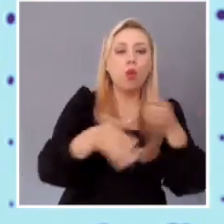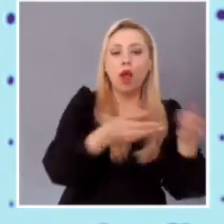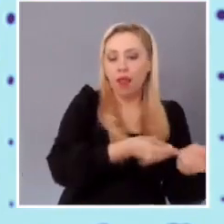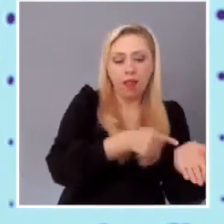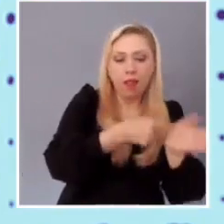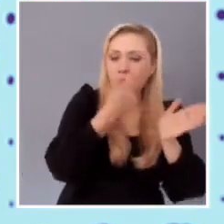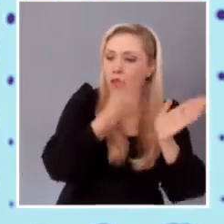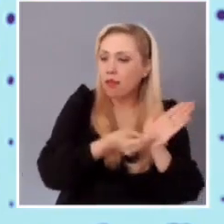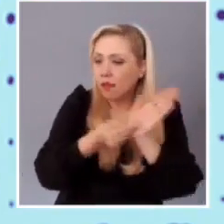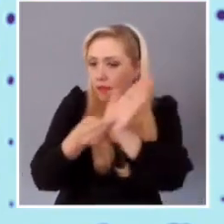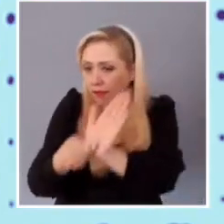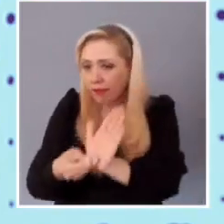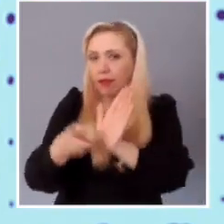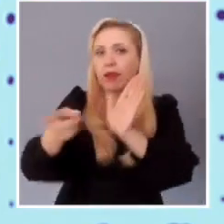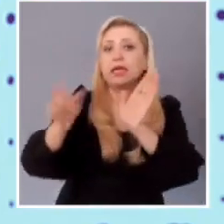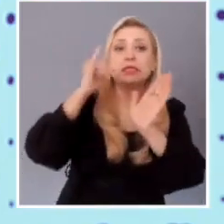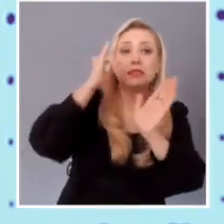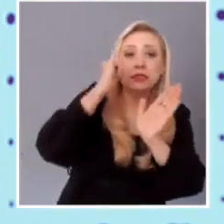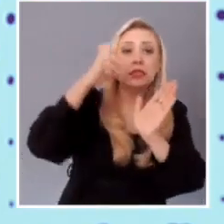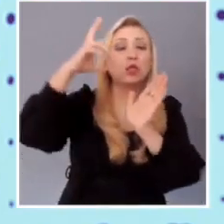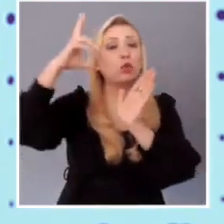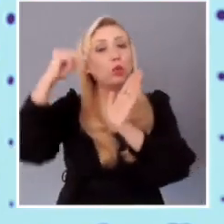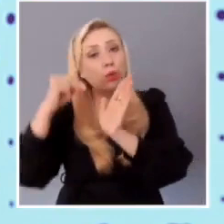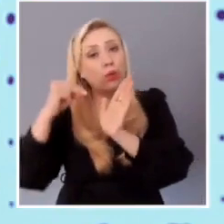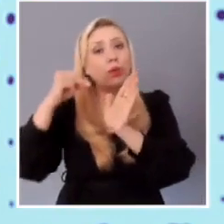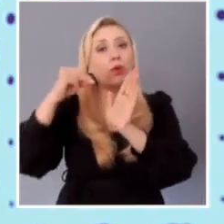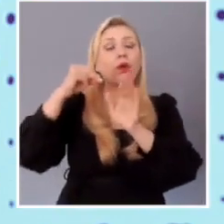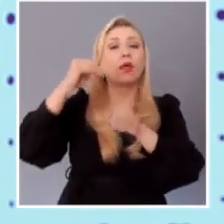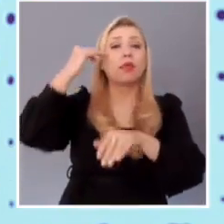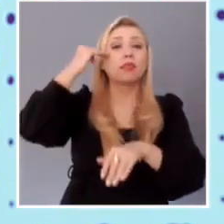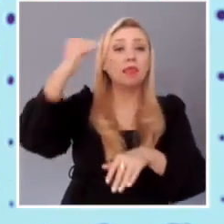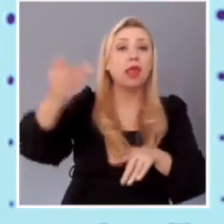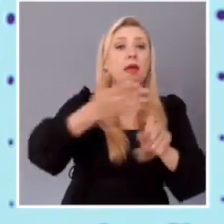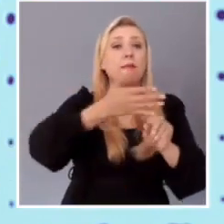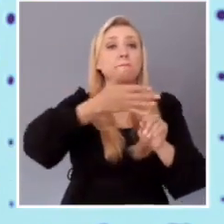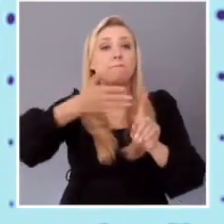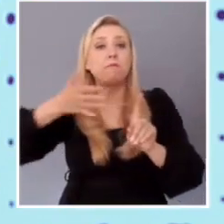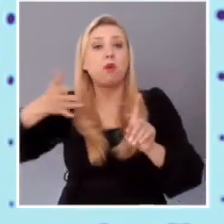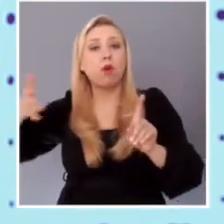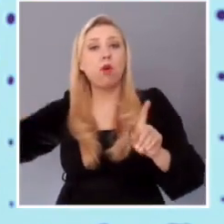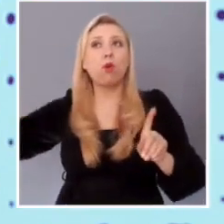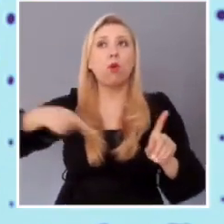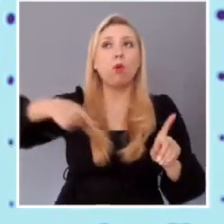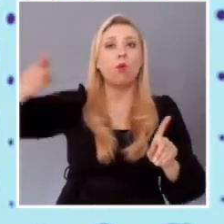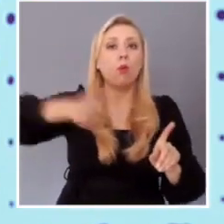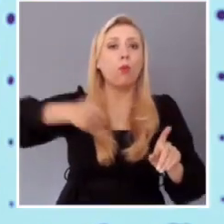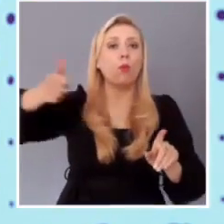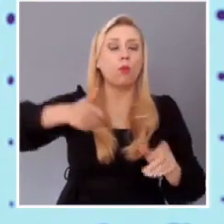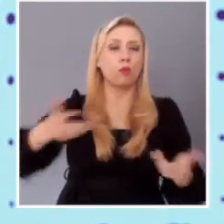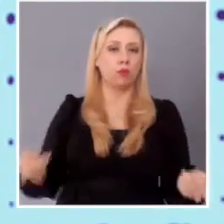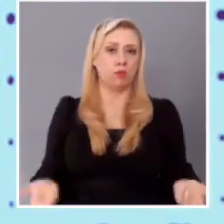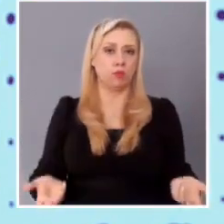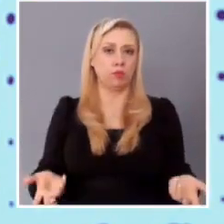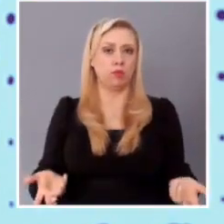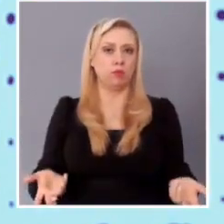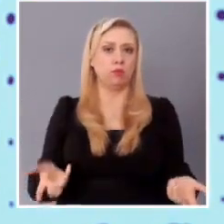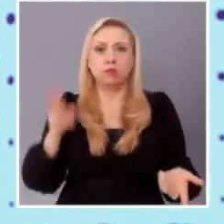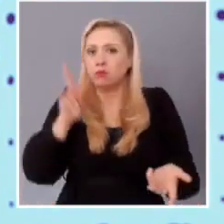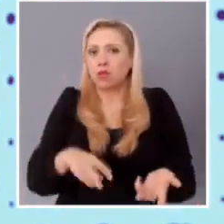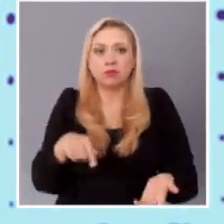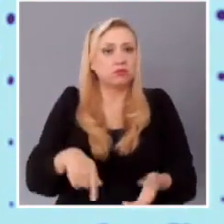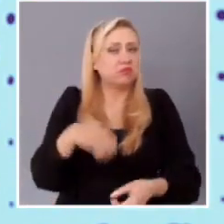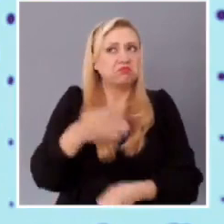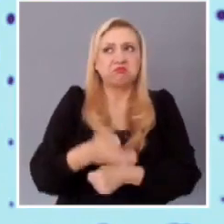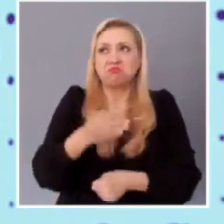de derechos humanos todo el tiempo, que es algo que también ahorita en el momento está algo deficiente y que estén también,